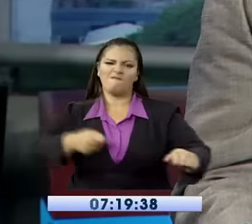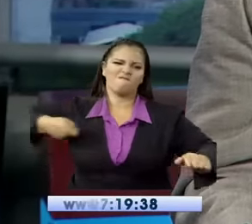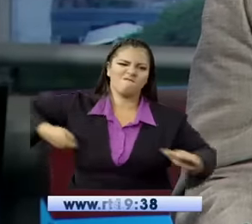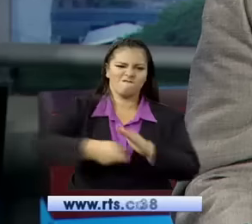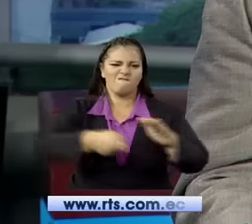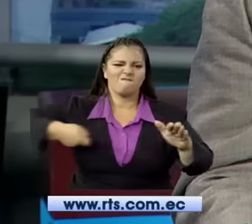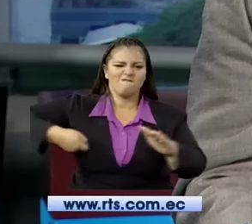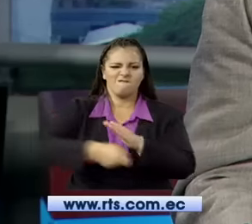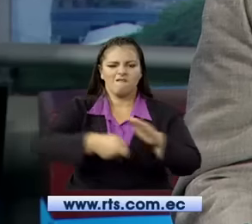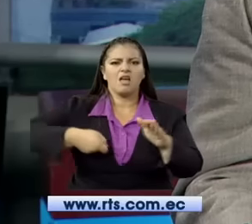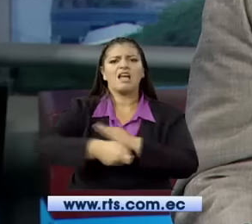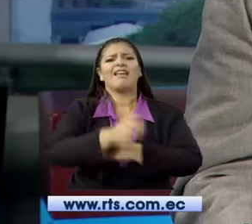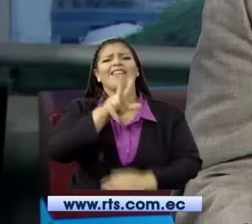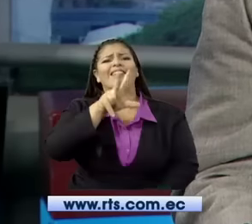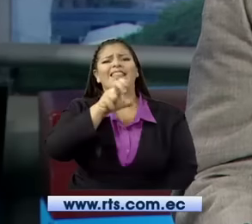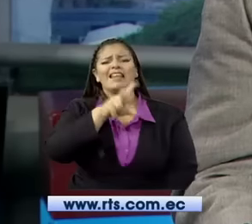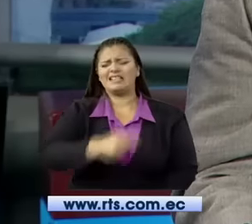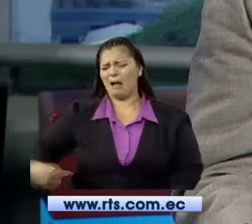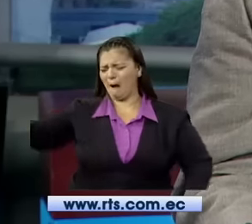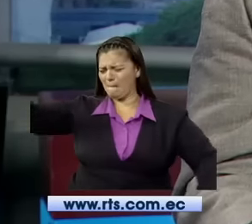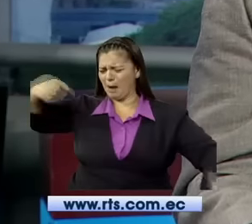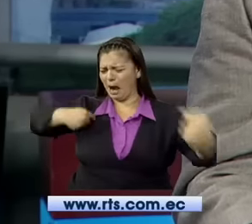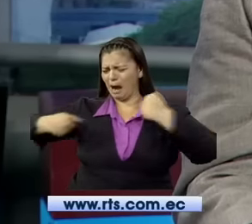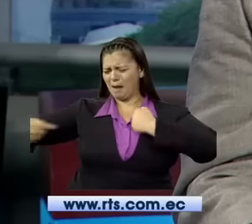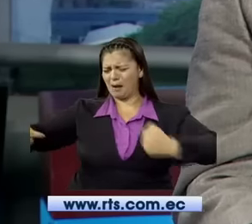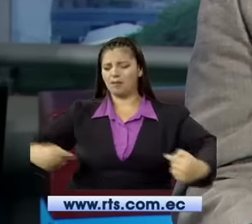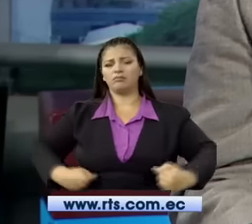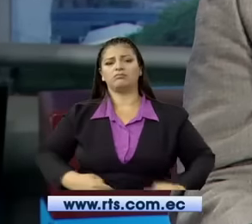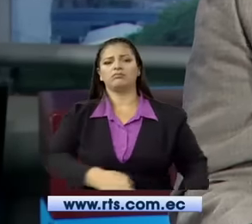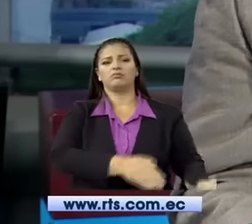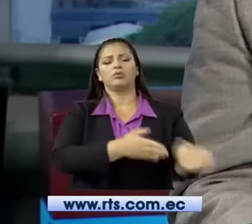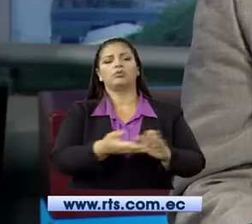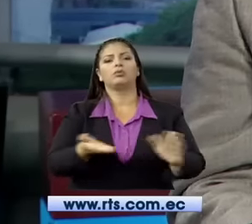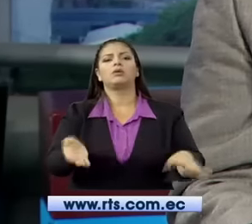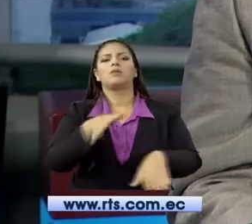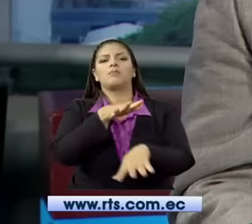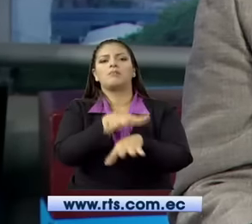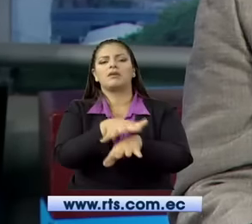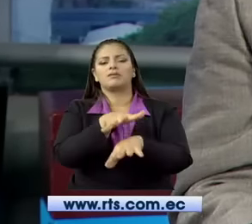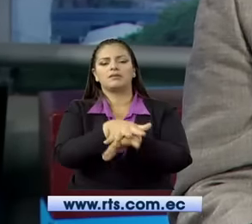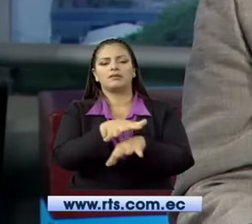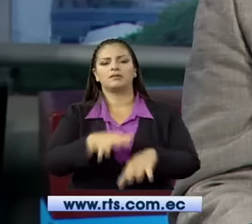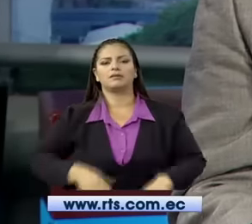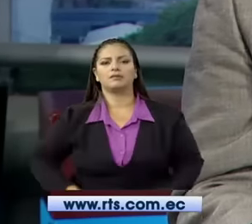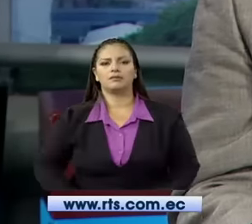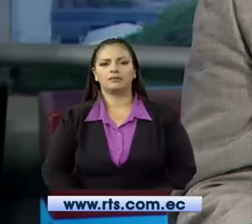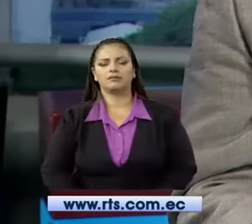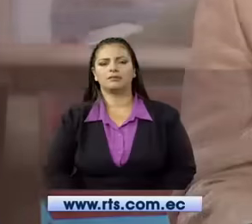femicidio registró en el cantón machala capital de la provincia del